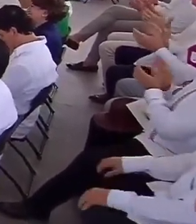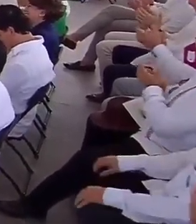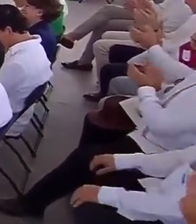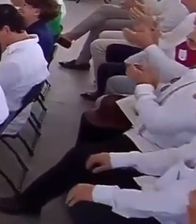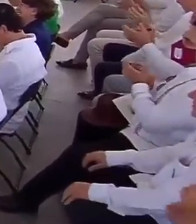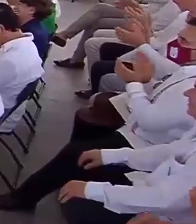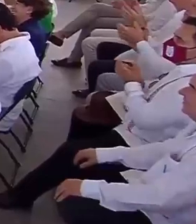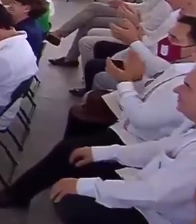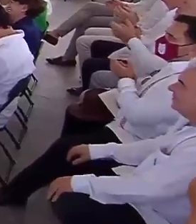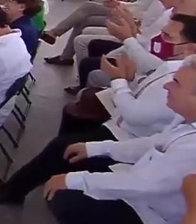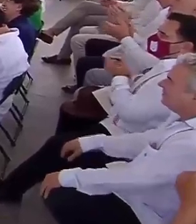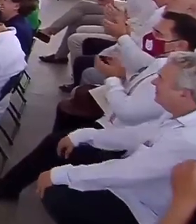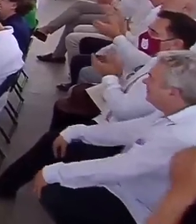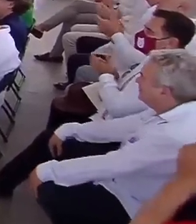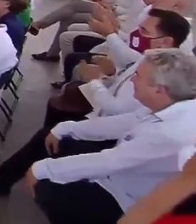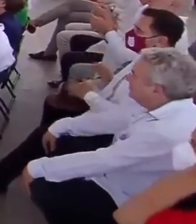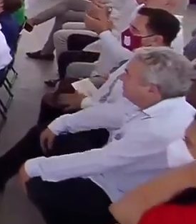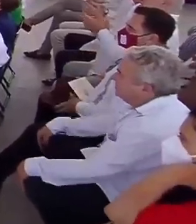amigos.